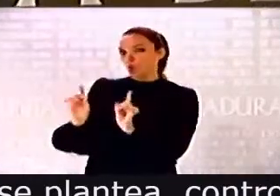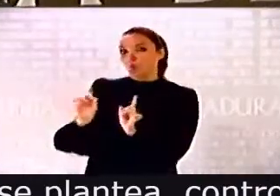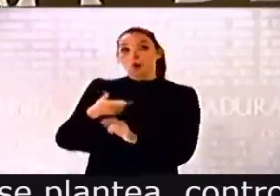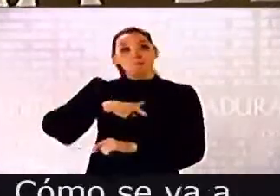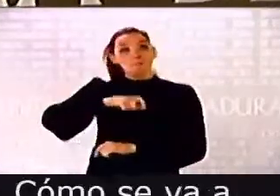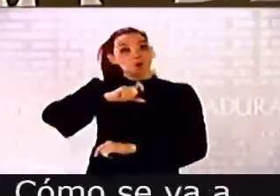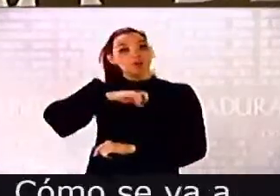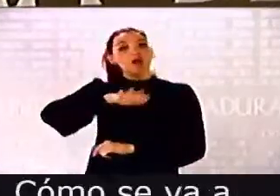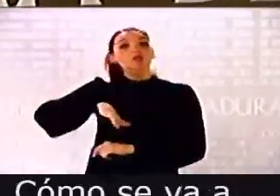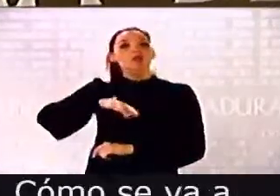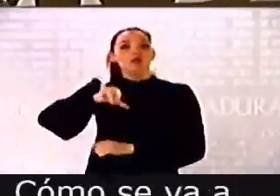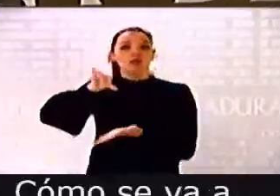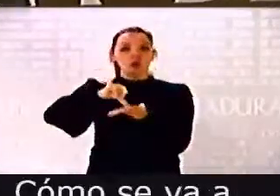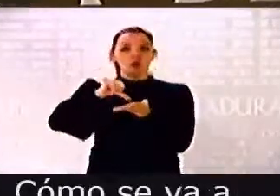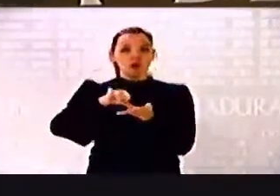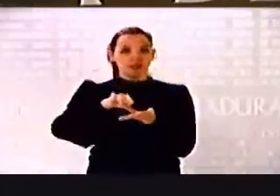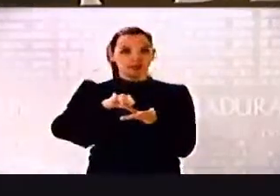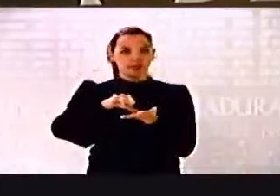la ciudad,